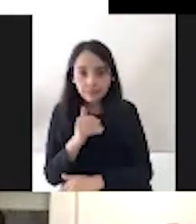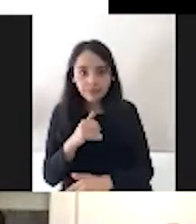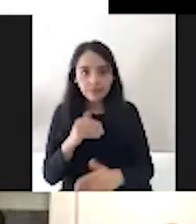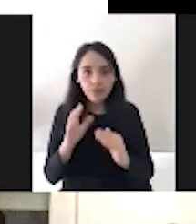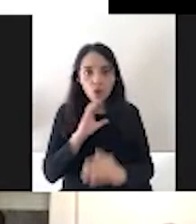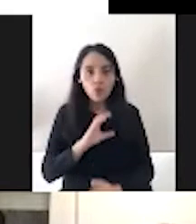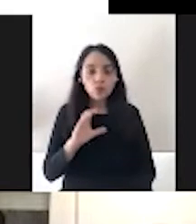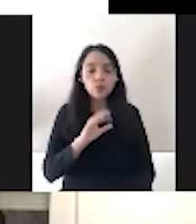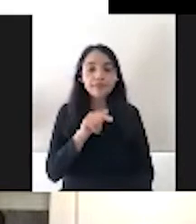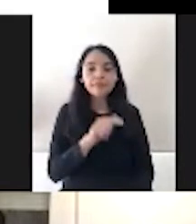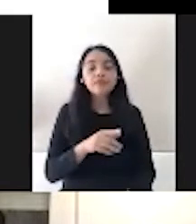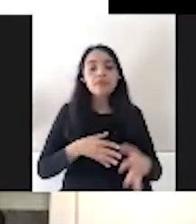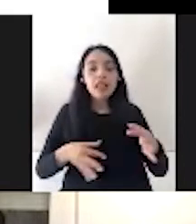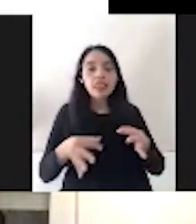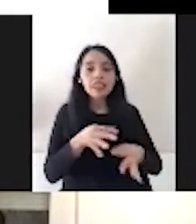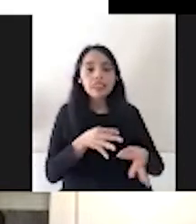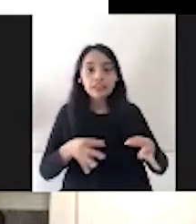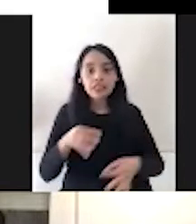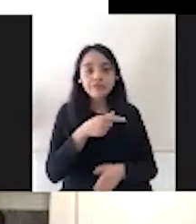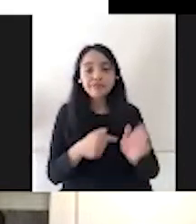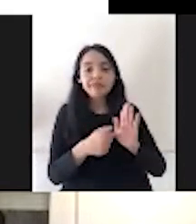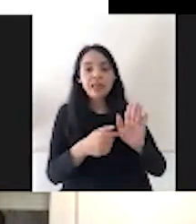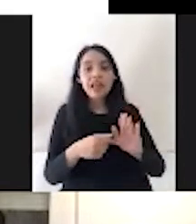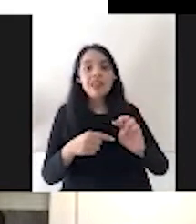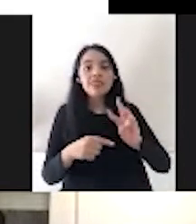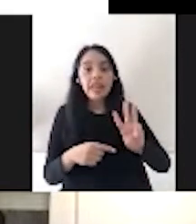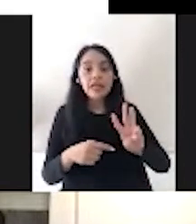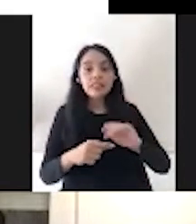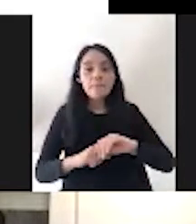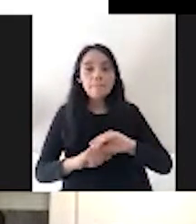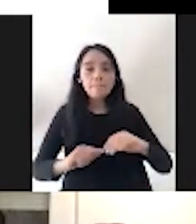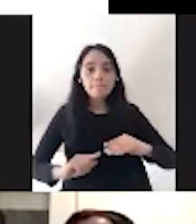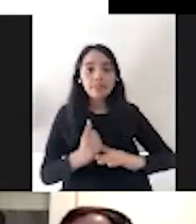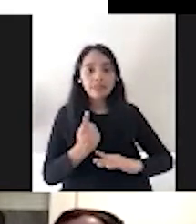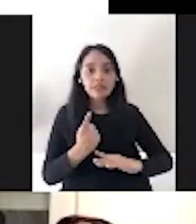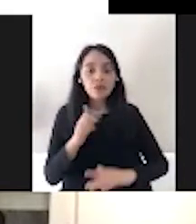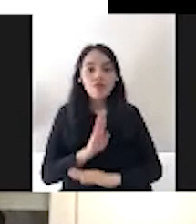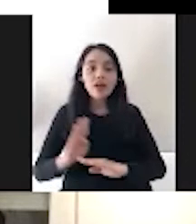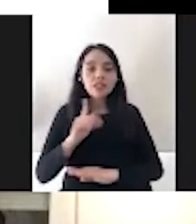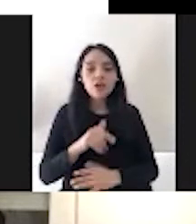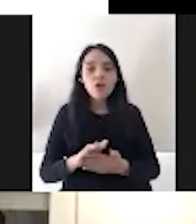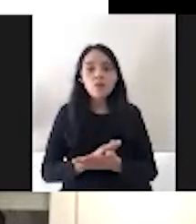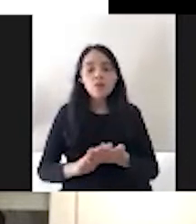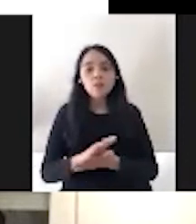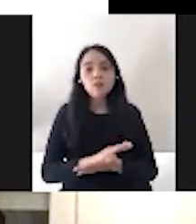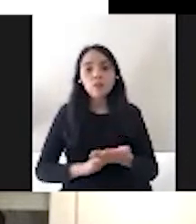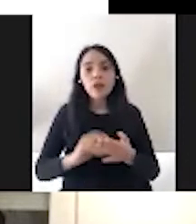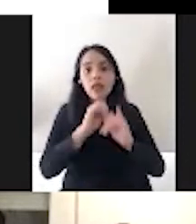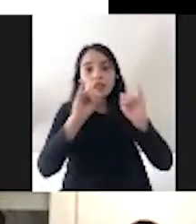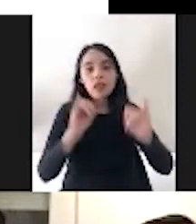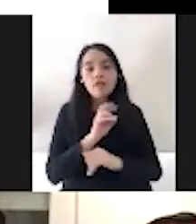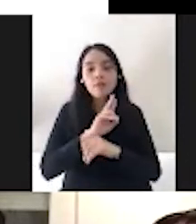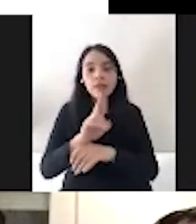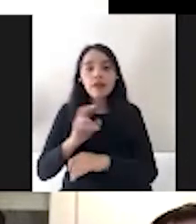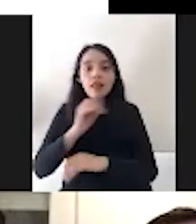principios básicos para edificar la enseñanza: los medios de presentación y representación, ¿no es cierto?, medios de acción y expresión, y